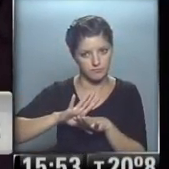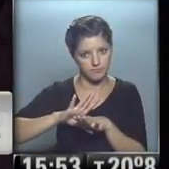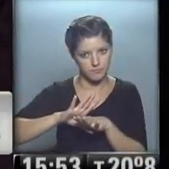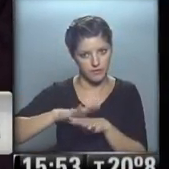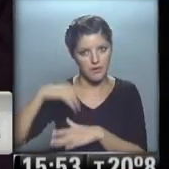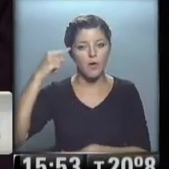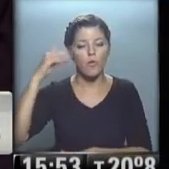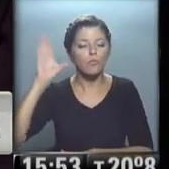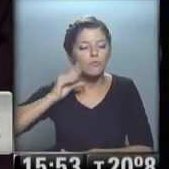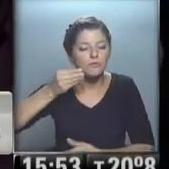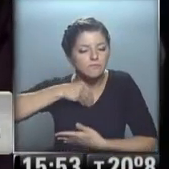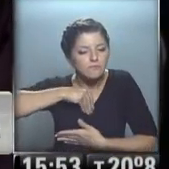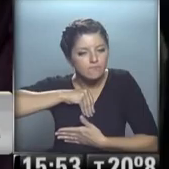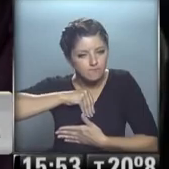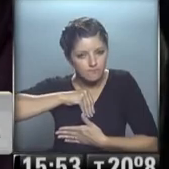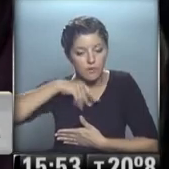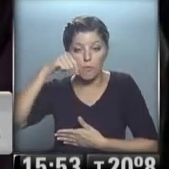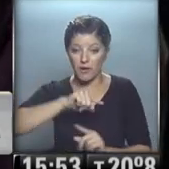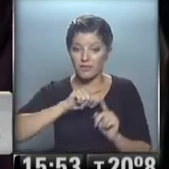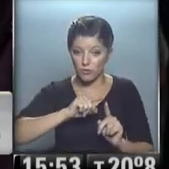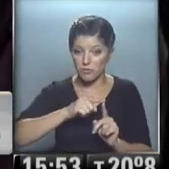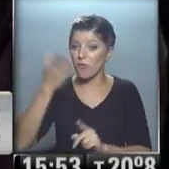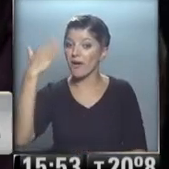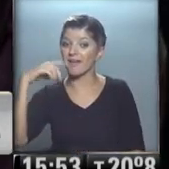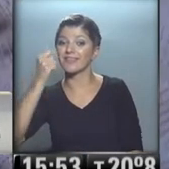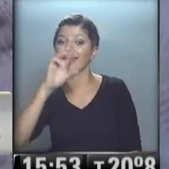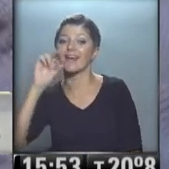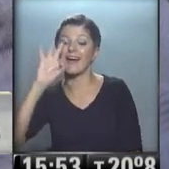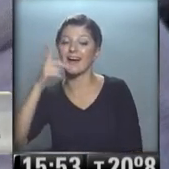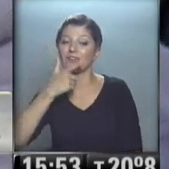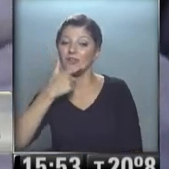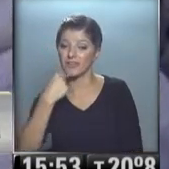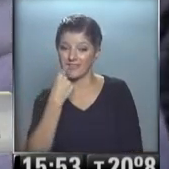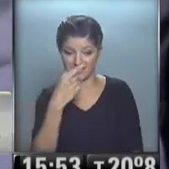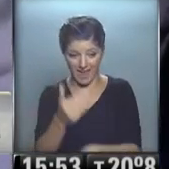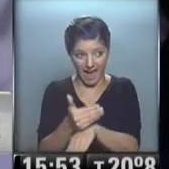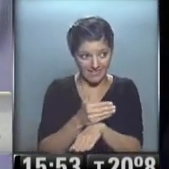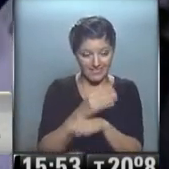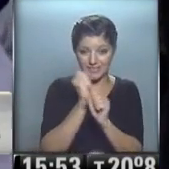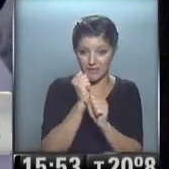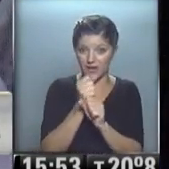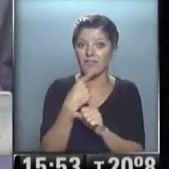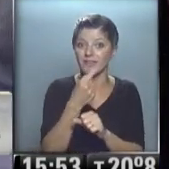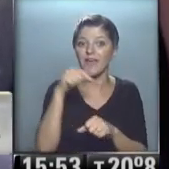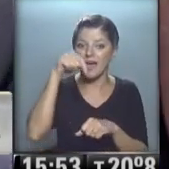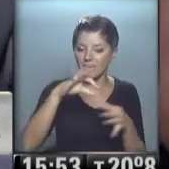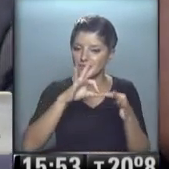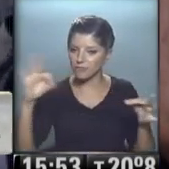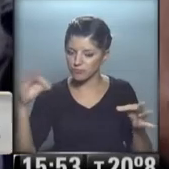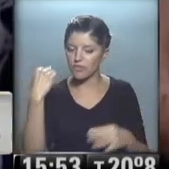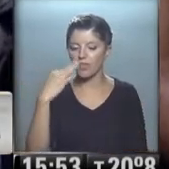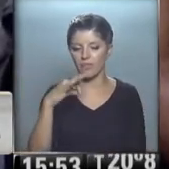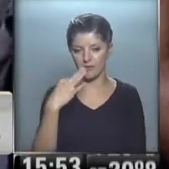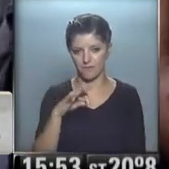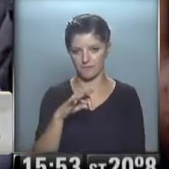en su corazón, porque esto es lo que Carlos le decía. Antes de empezar a trabajar, hagan esta oración.